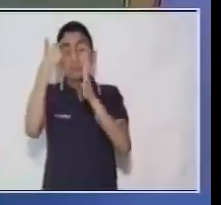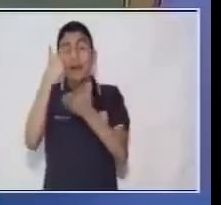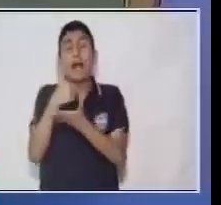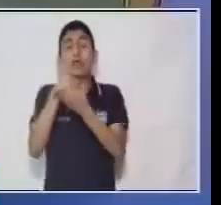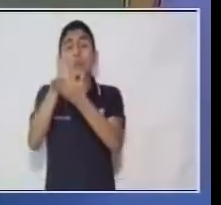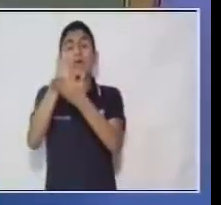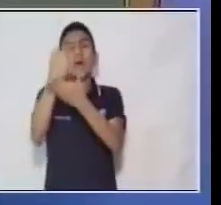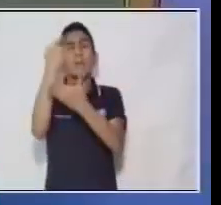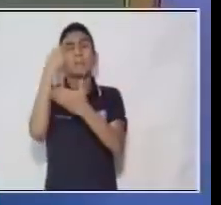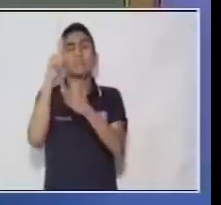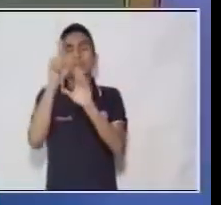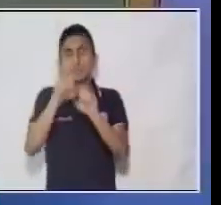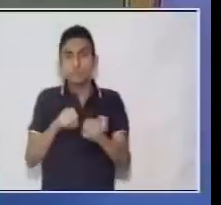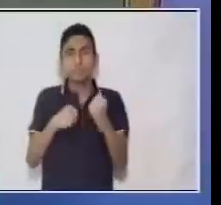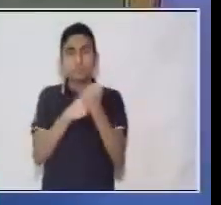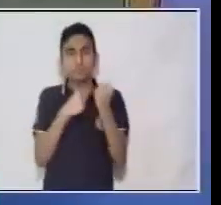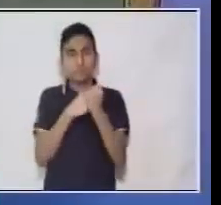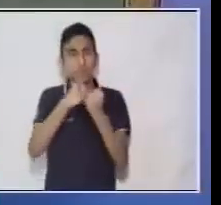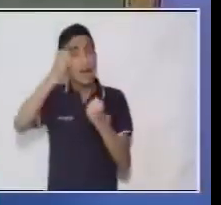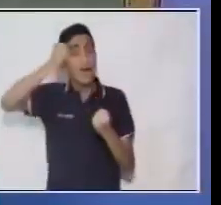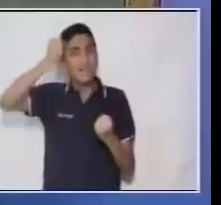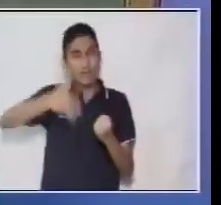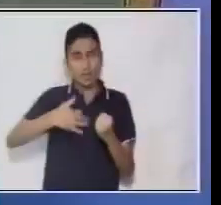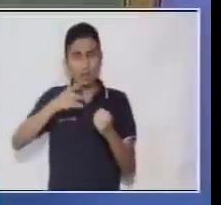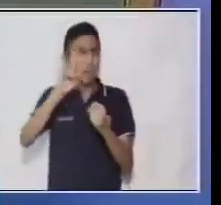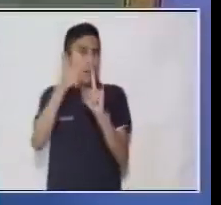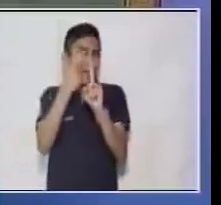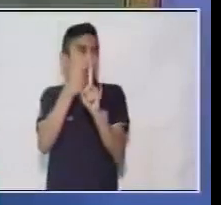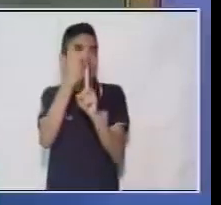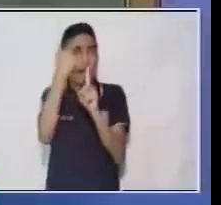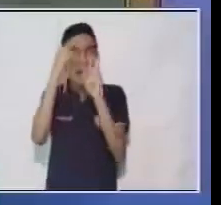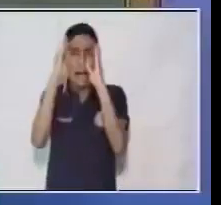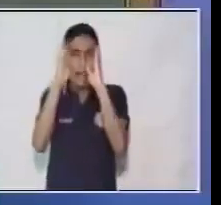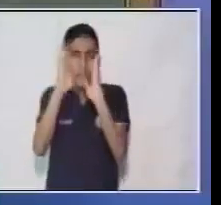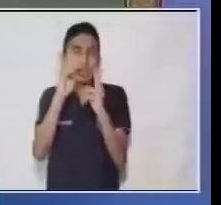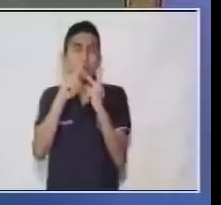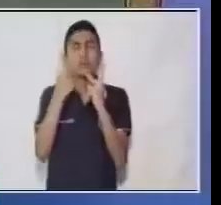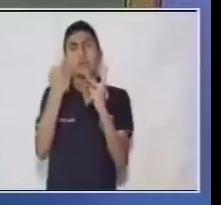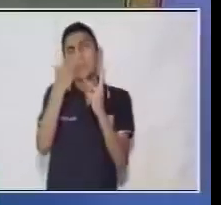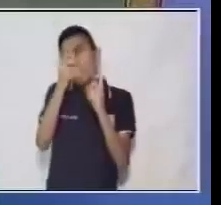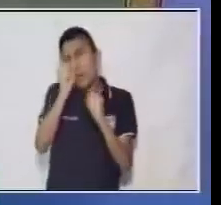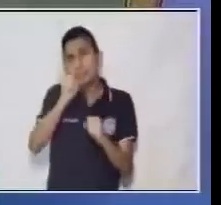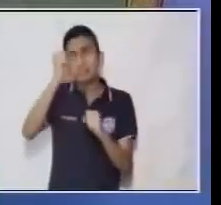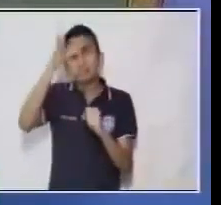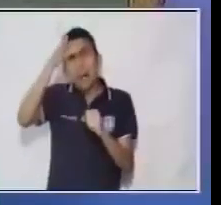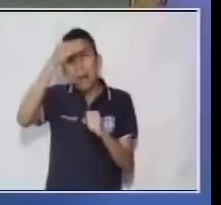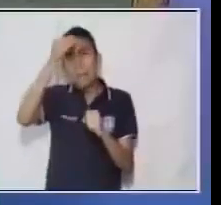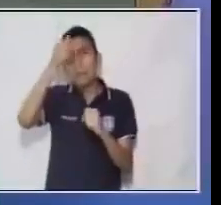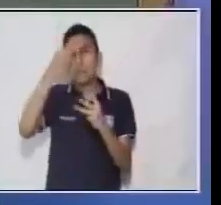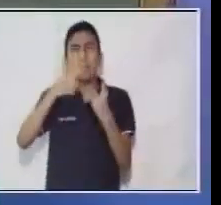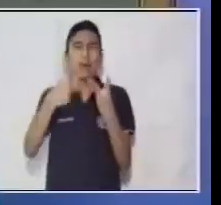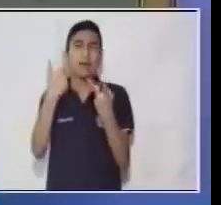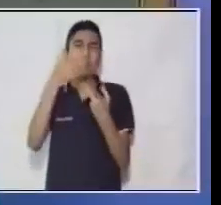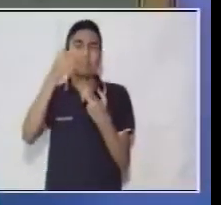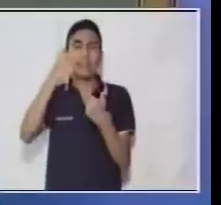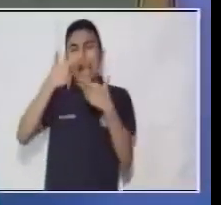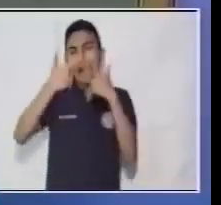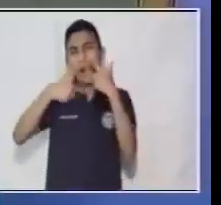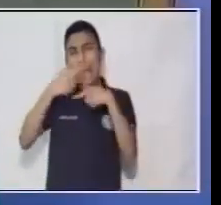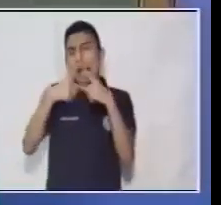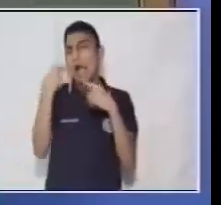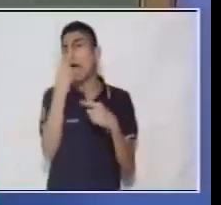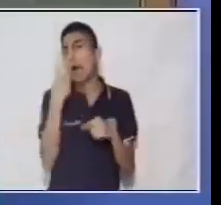a ejercitar habilidades y destrezas como la atención, la memoria, la habilidad y la